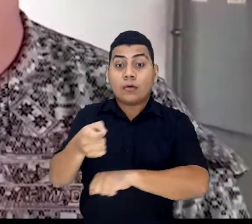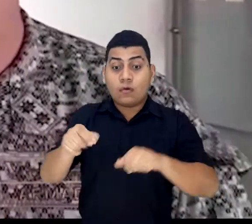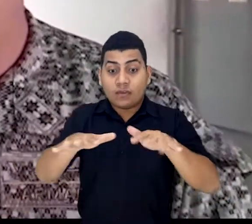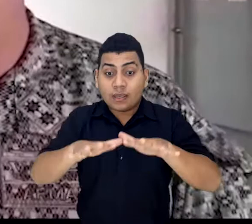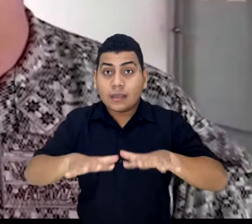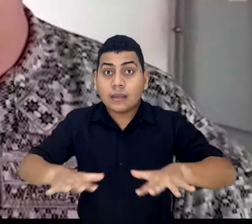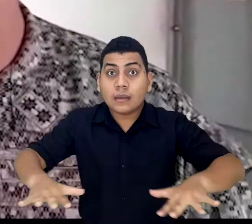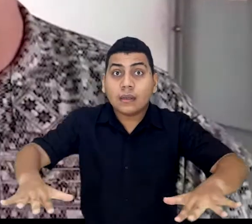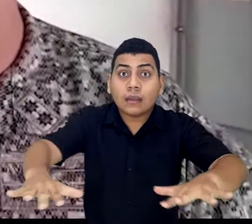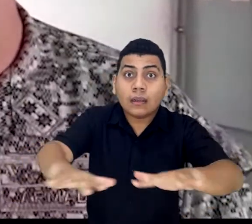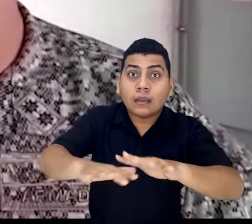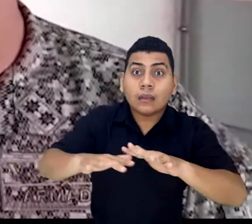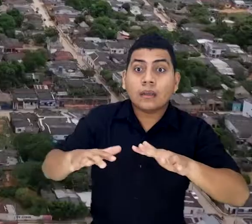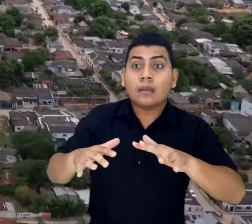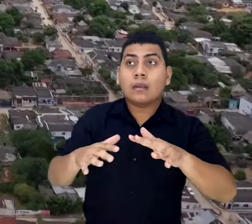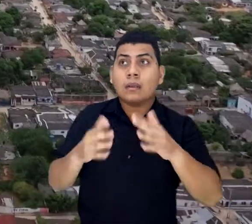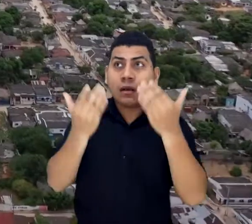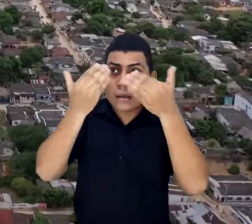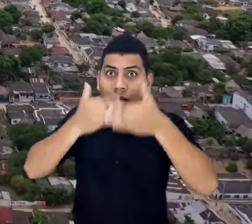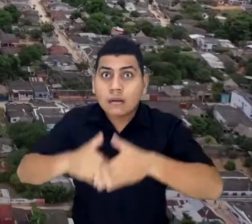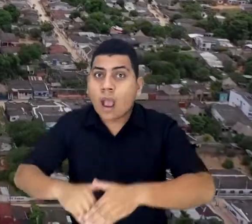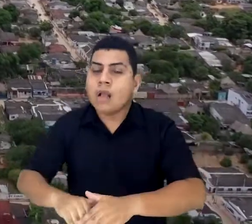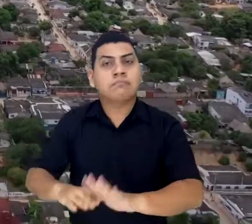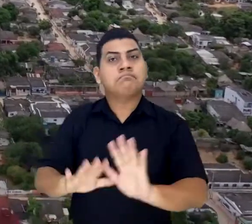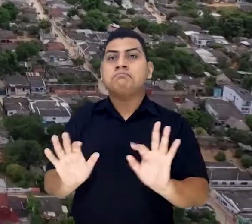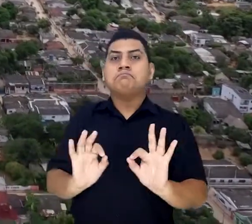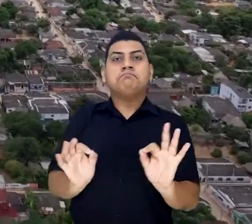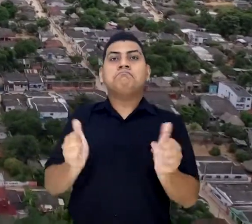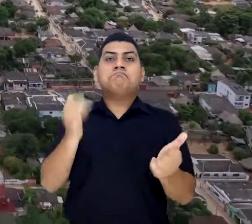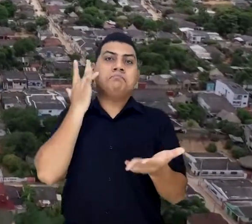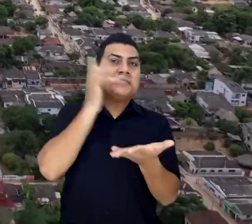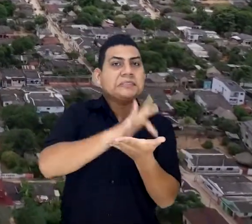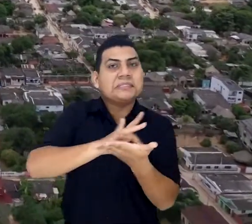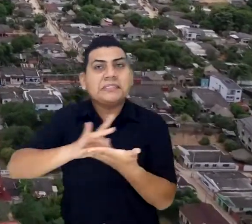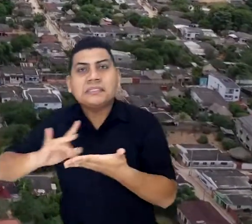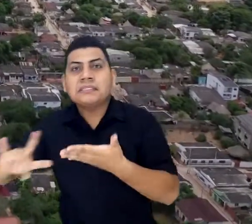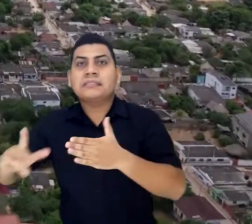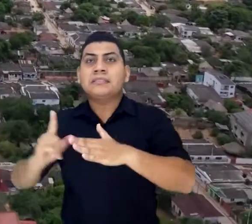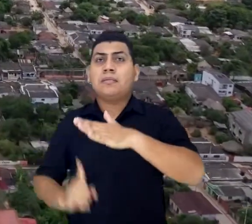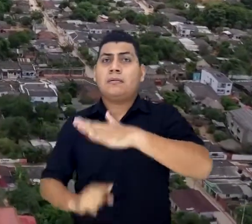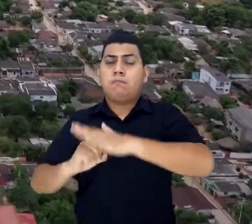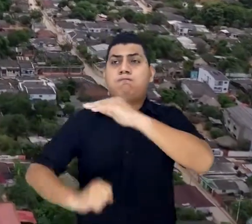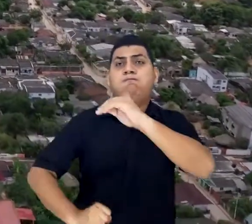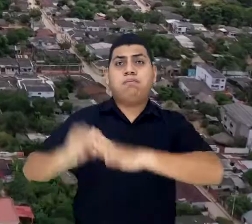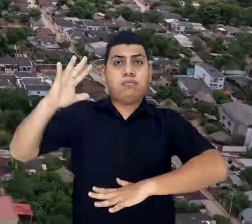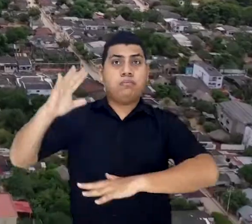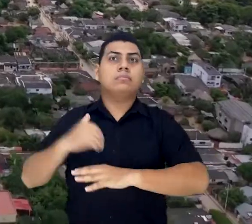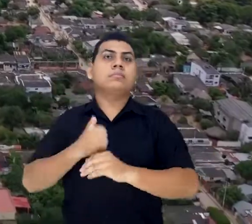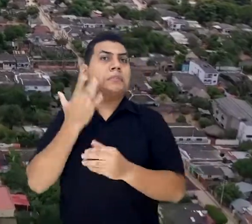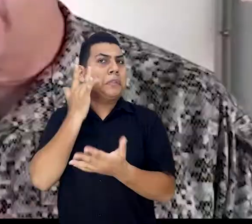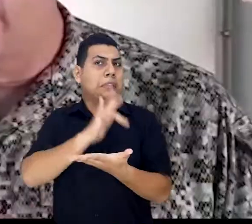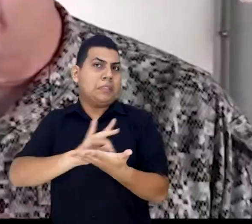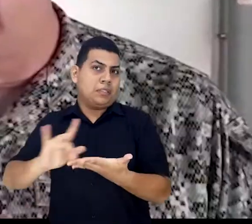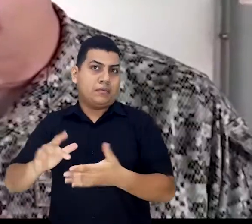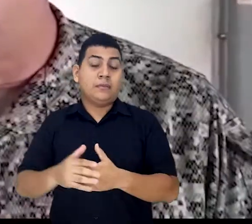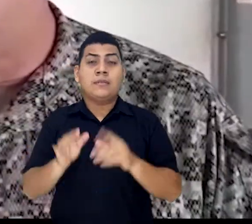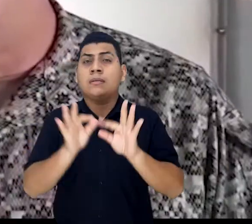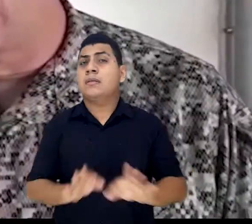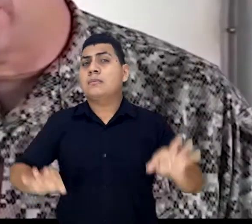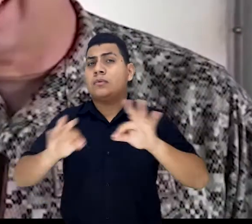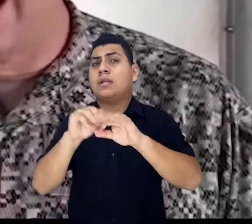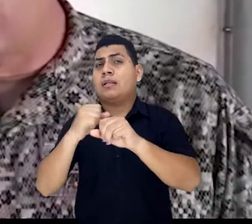municipio, va a ser declarado municipio libre de minas. Es un trabajo muy importante que le va a